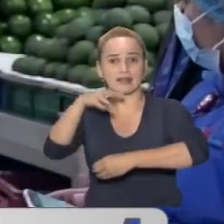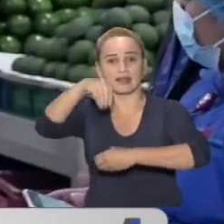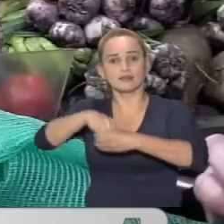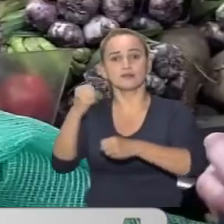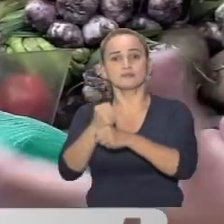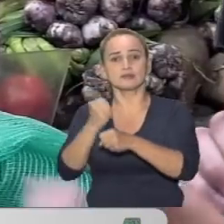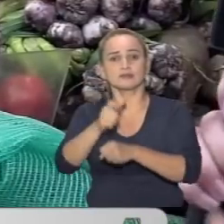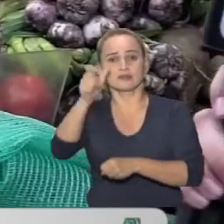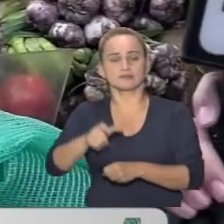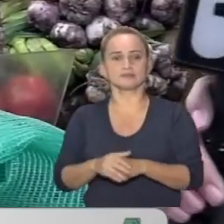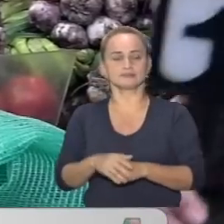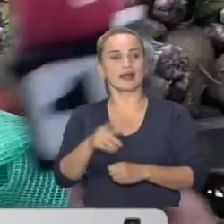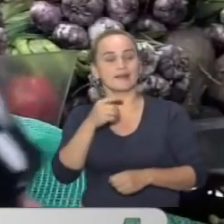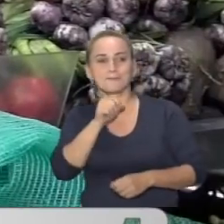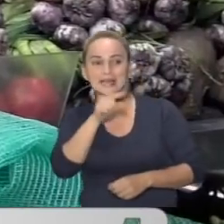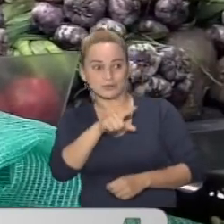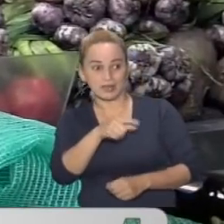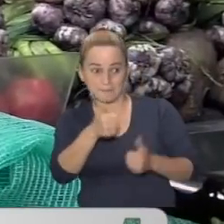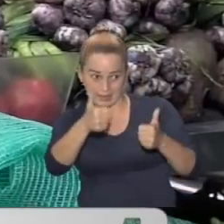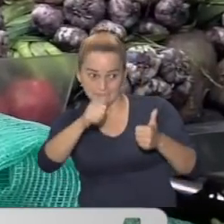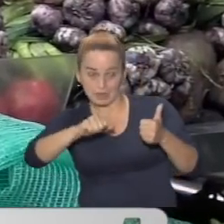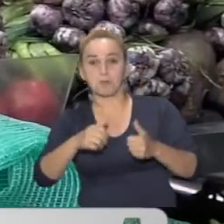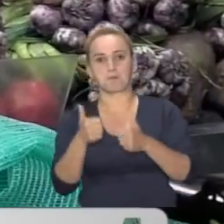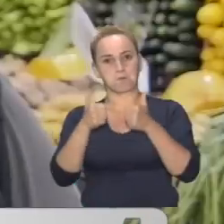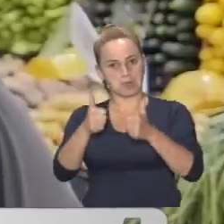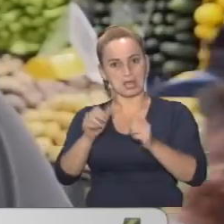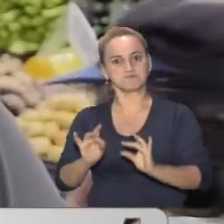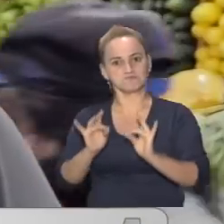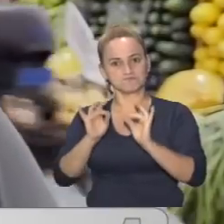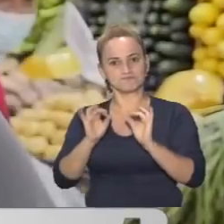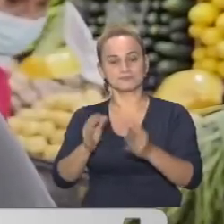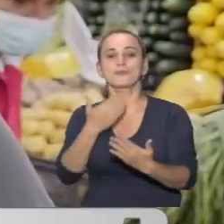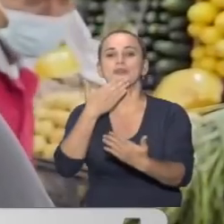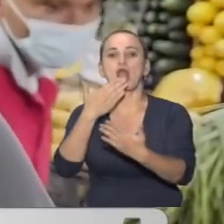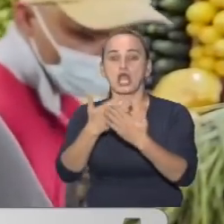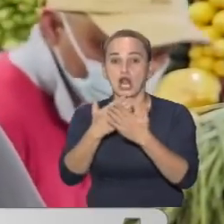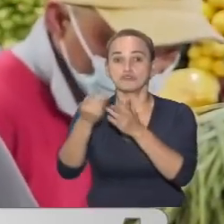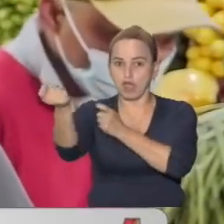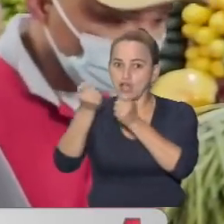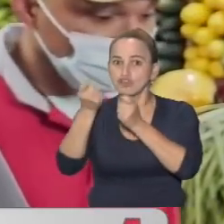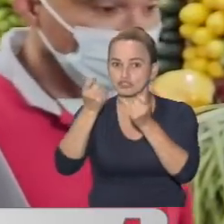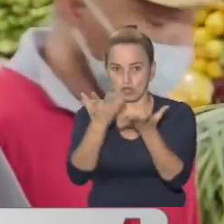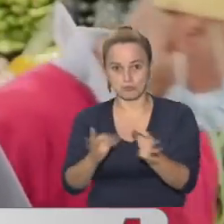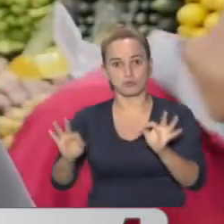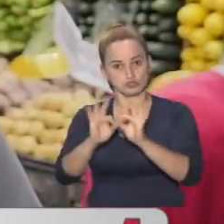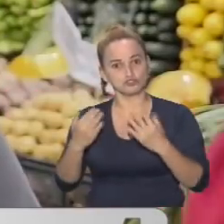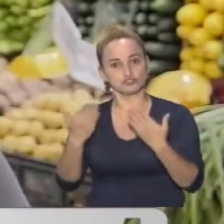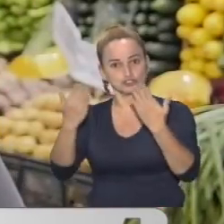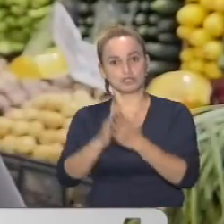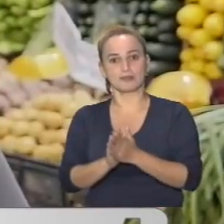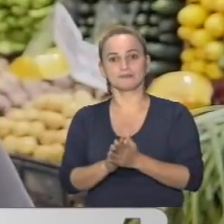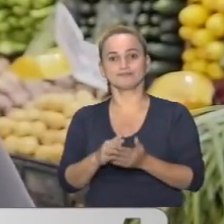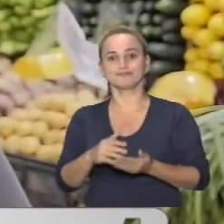Quemado. ¿Cómo le parece que vengan hasta acá a vacunarlos? Excelente. Gracias a esta estrategia es muy buena porque vienen a buscarnos a los que no nos hemos